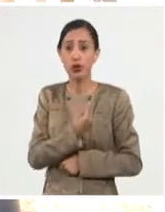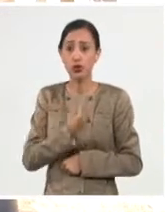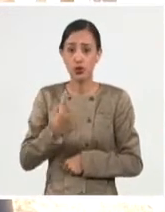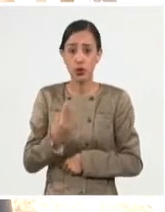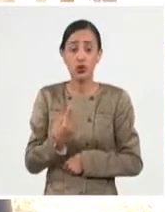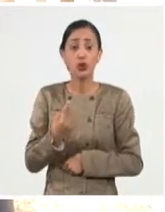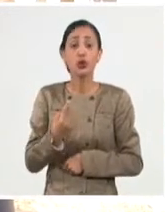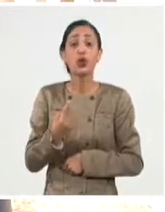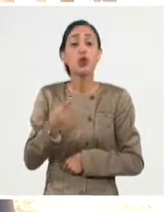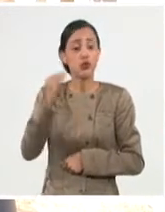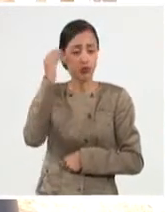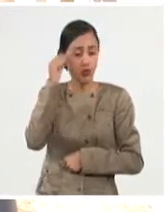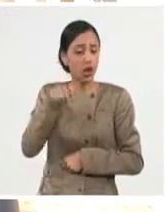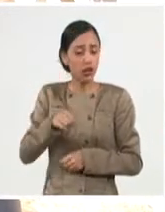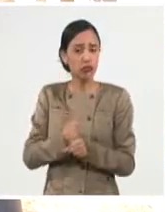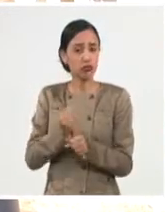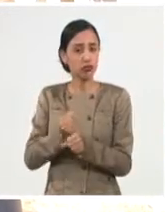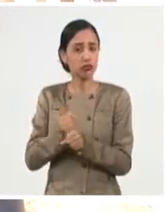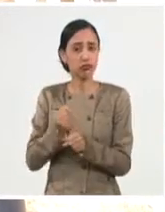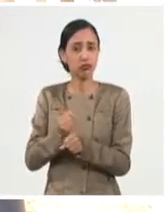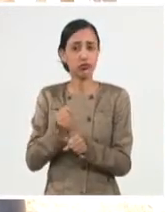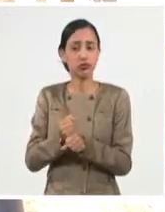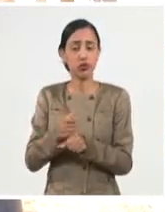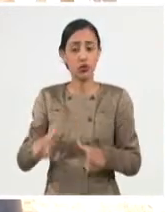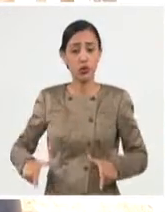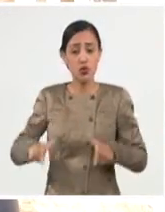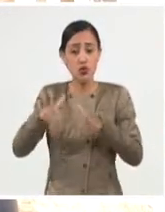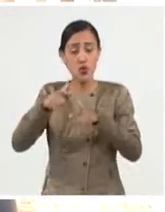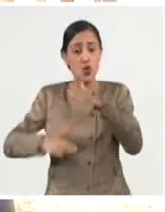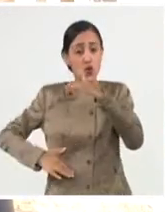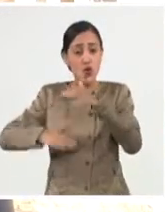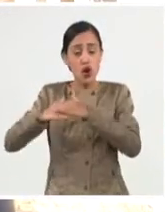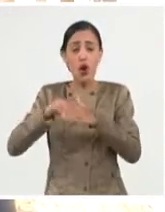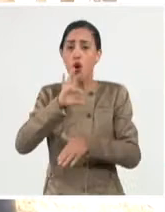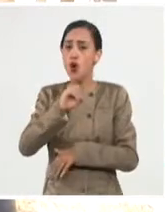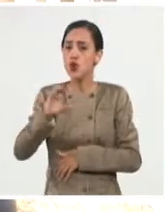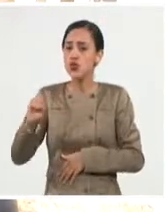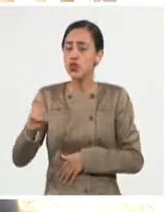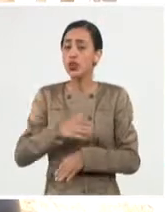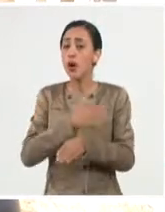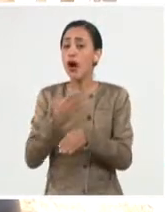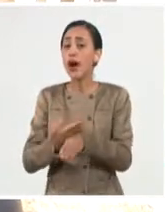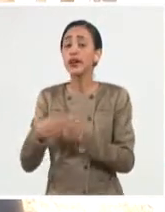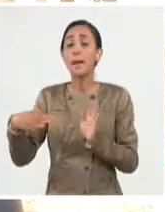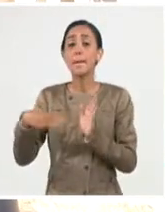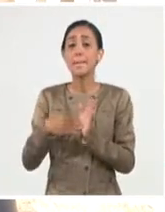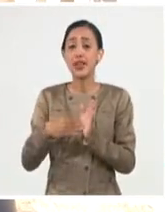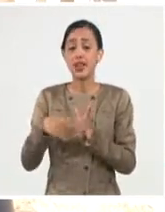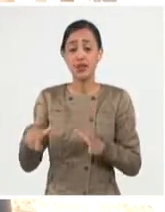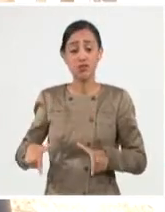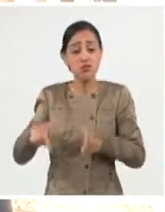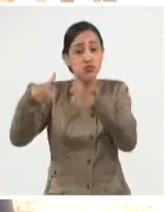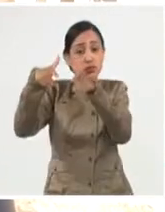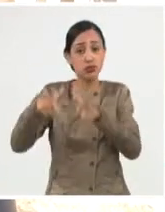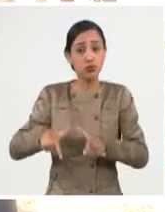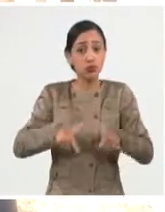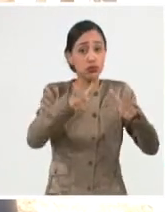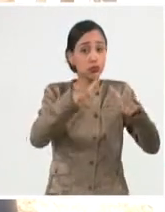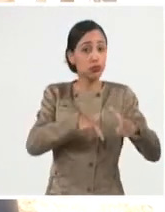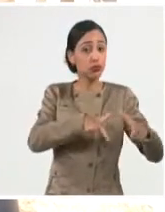trabajo, todo. Y se están llenando un alrededor de 800 hasta 1000 botellones de